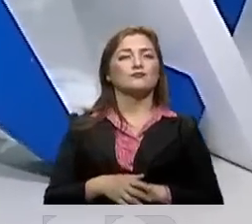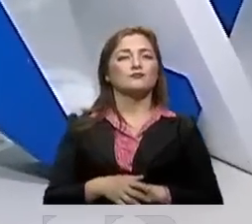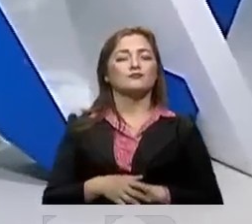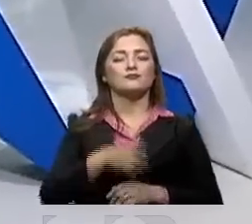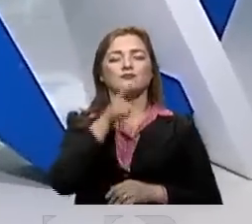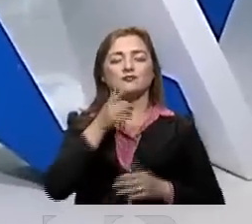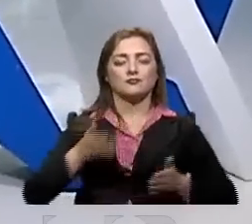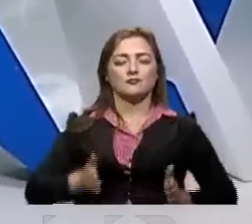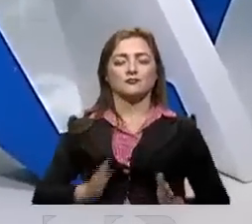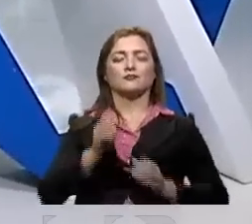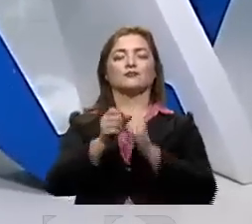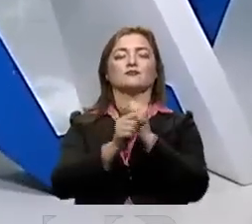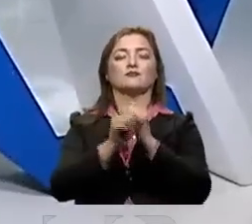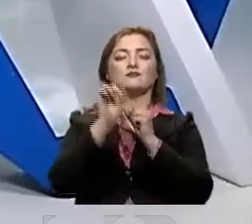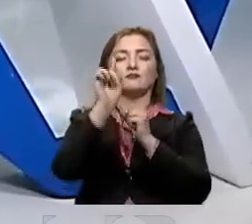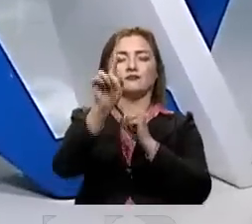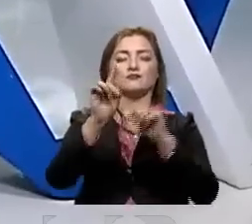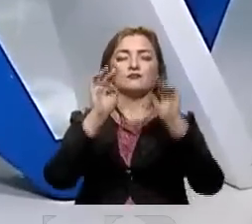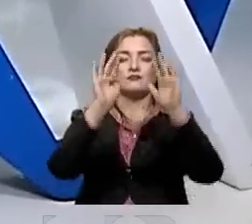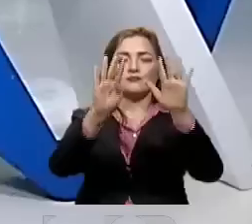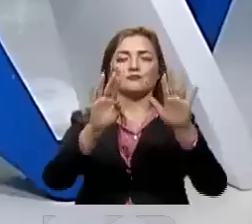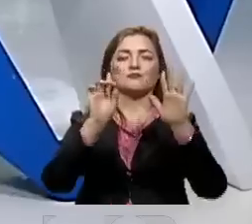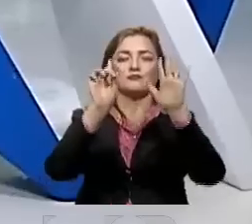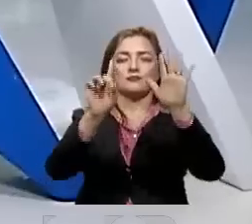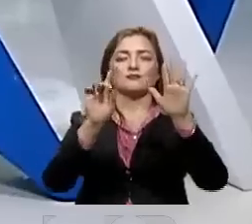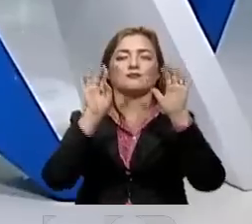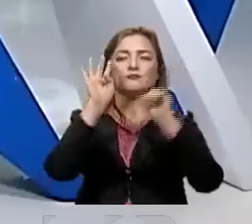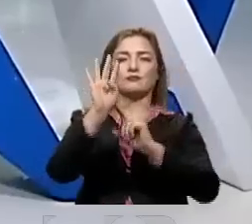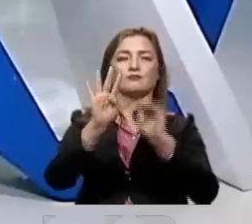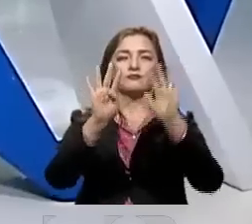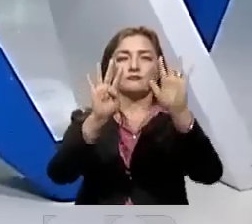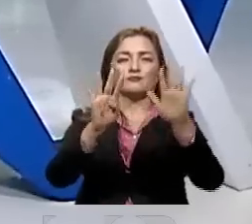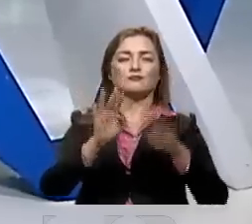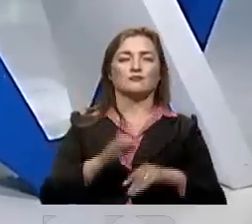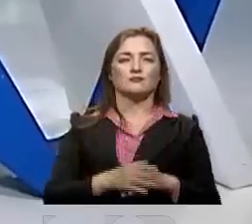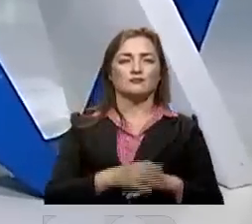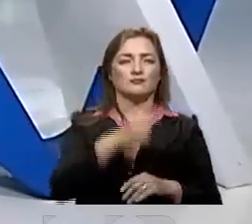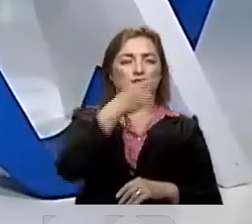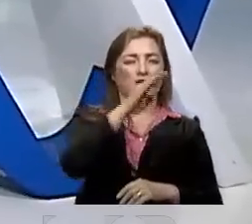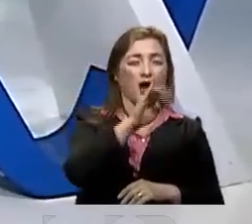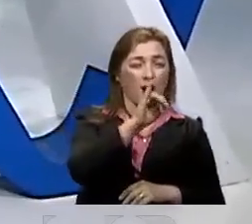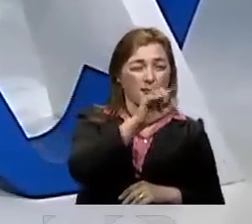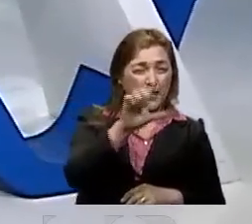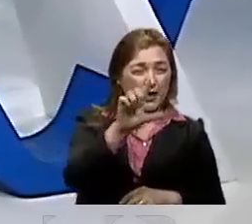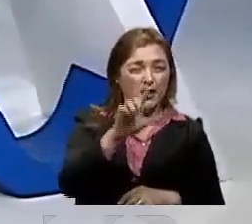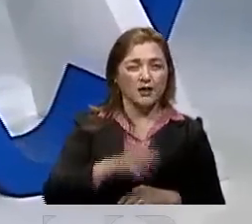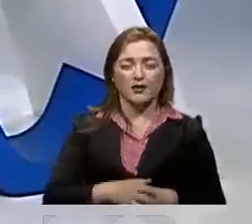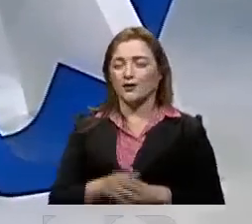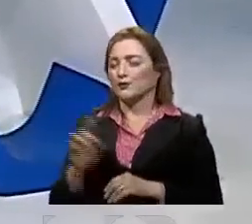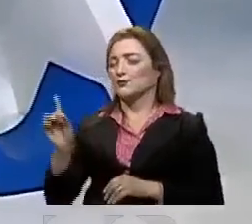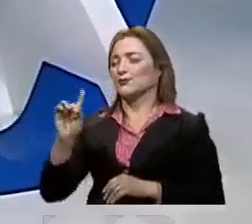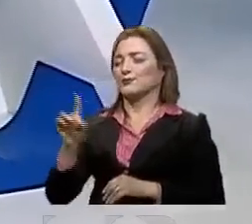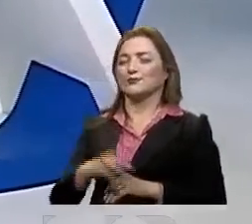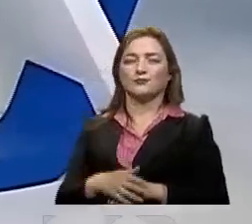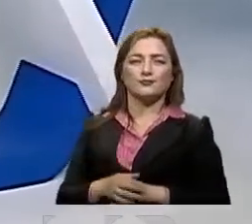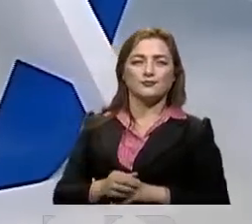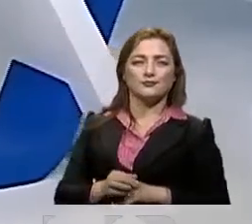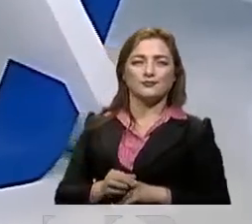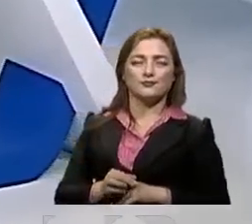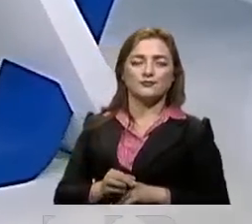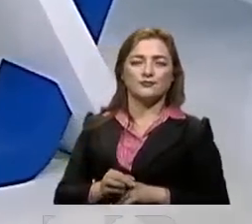adivinen quién nació en el año de 1969. ¿Gabriel? No, les doy una pista.